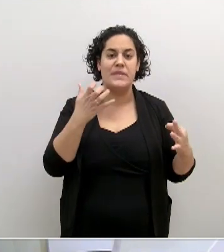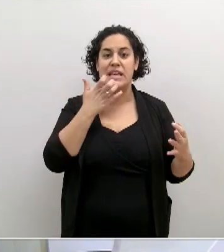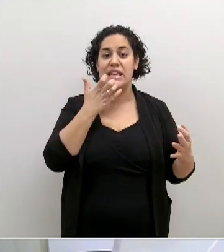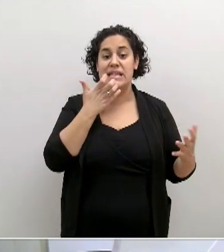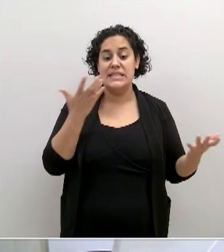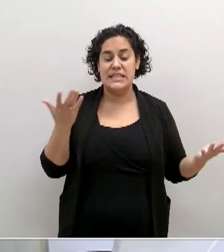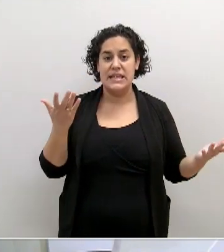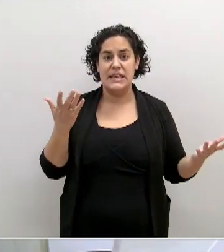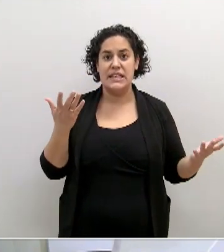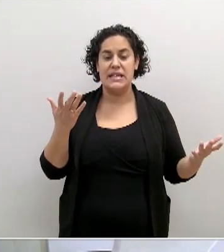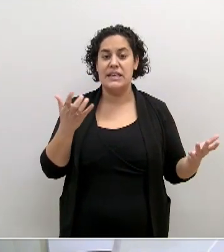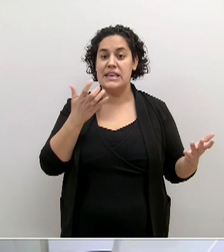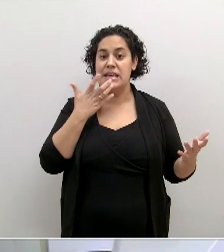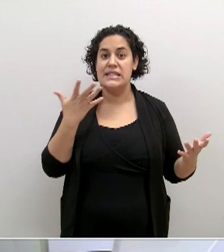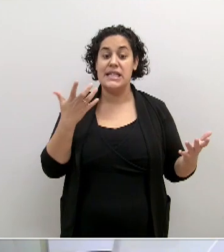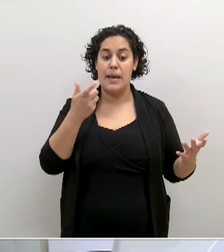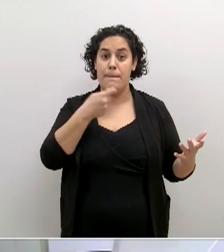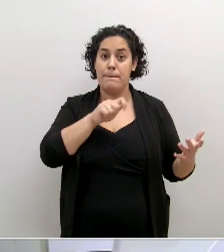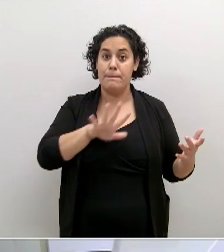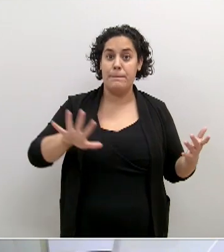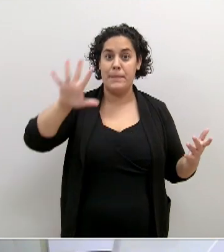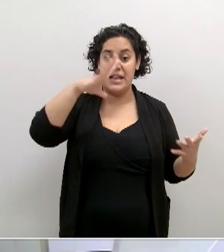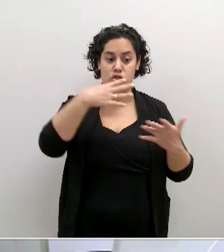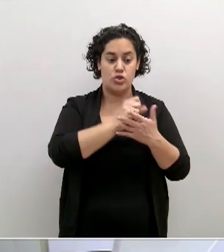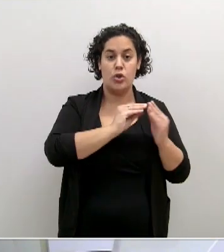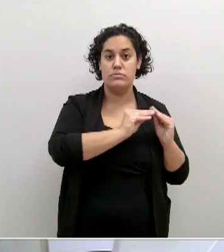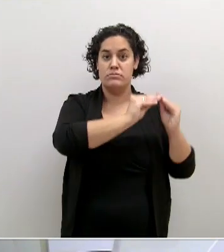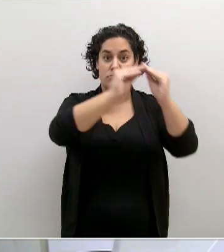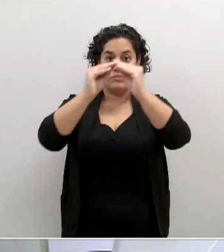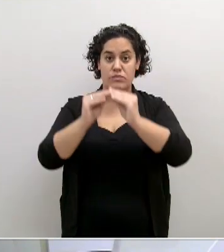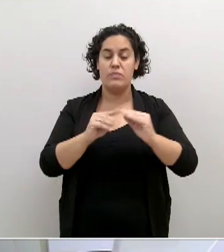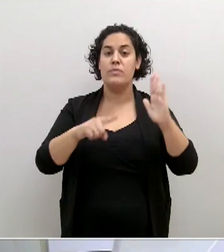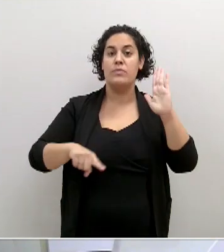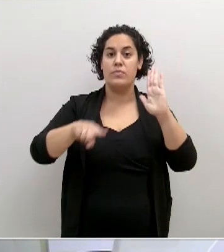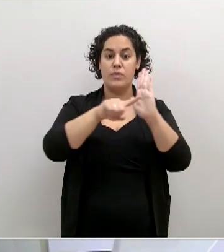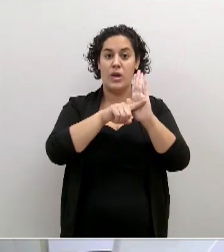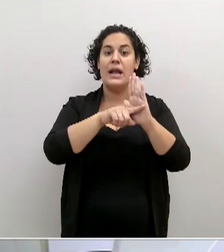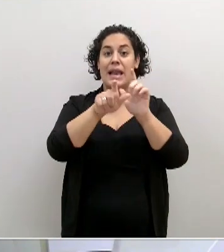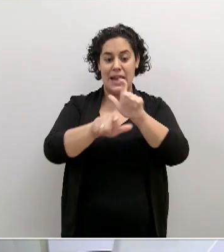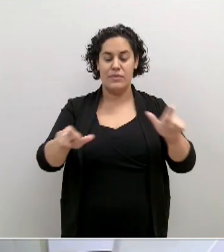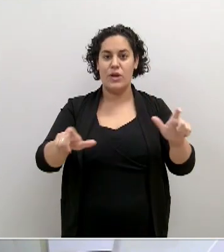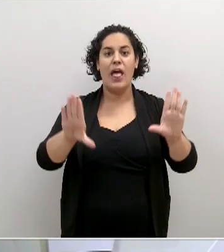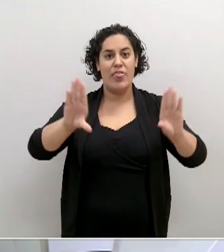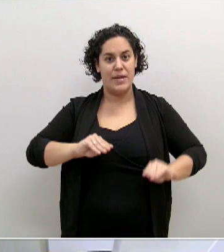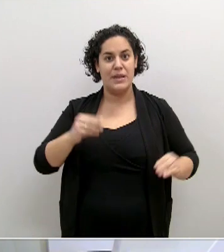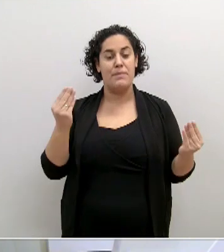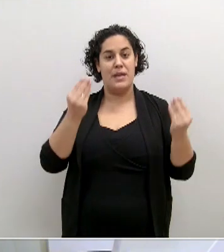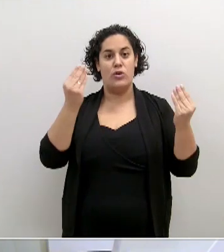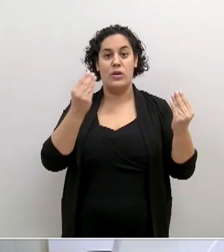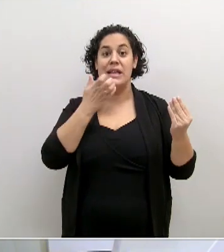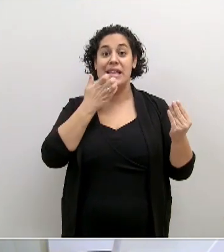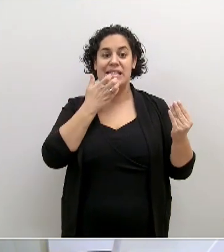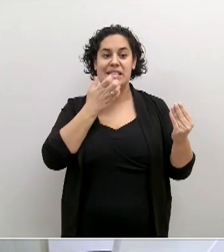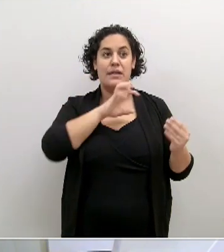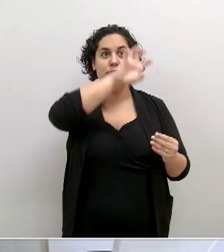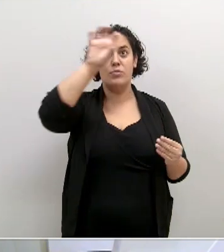forma homogénea para todo un país, son más aceptadas por la población que cuando se toman de forma diferenciada por las